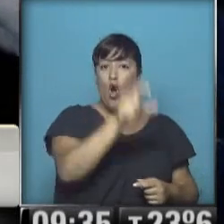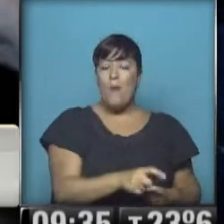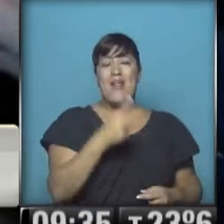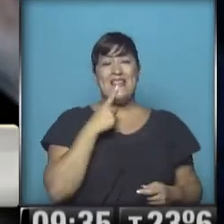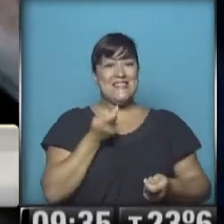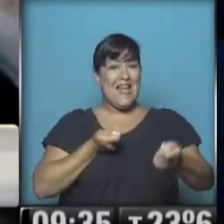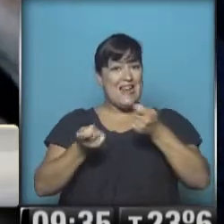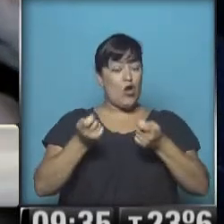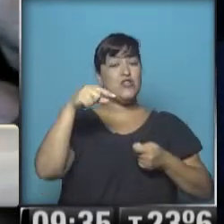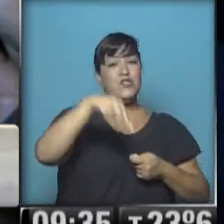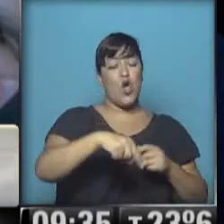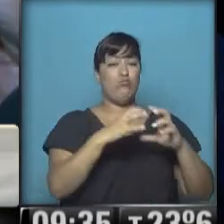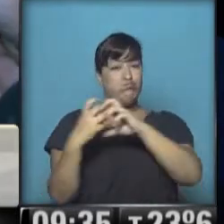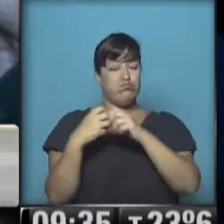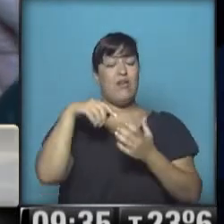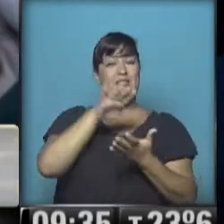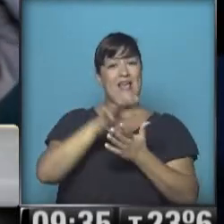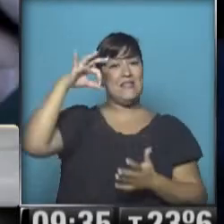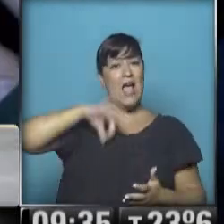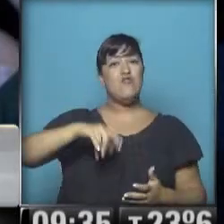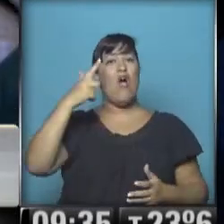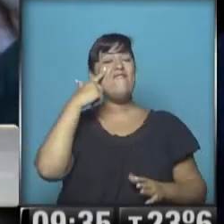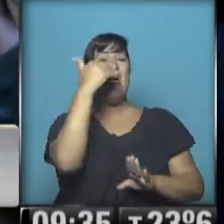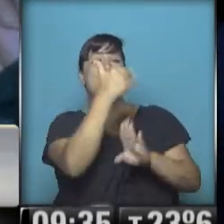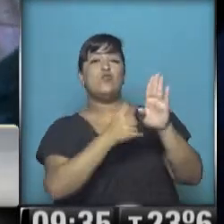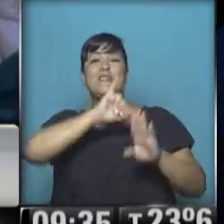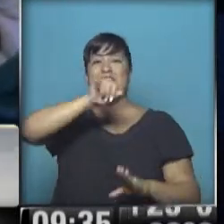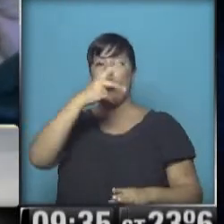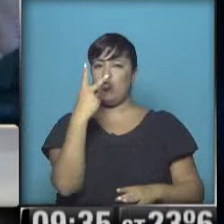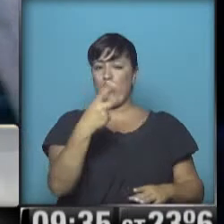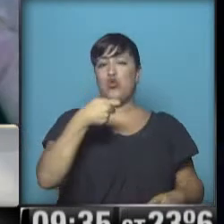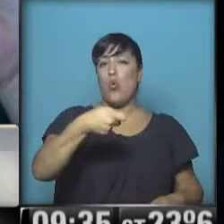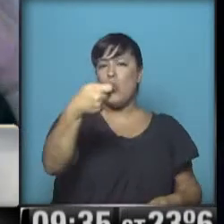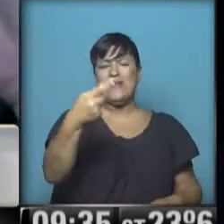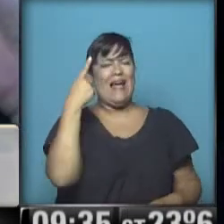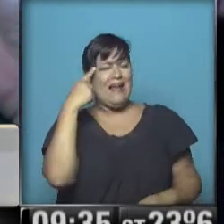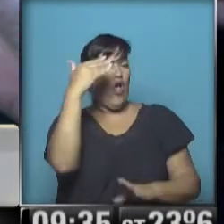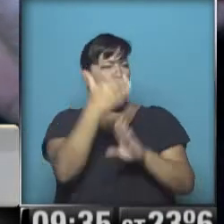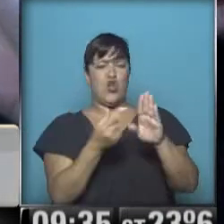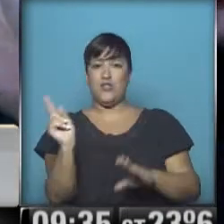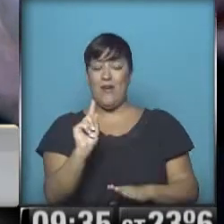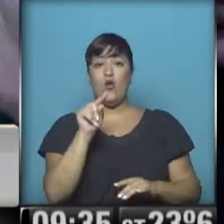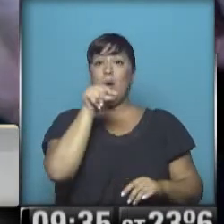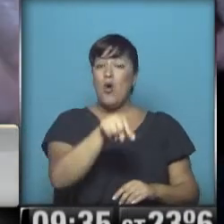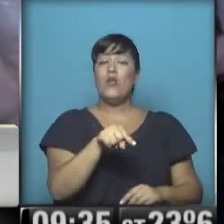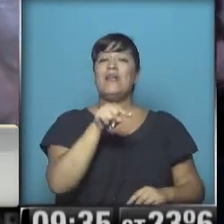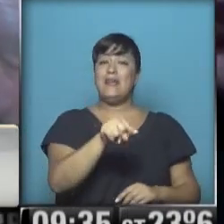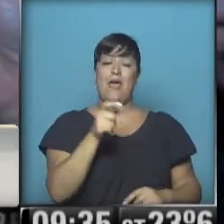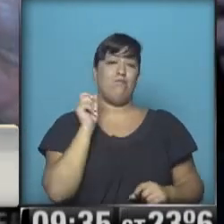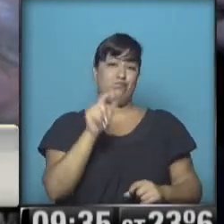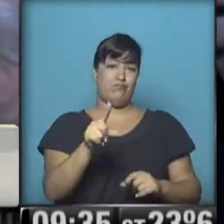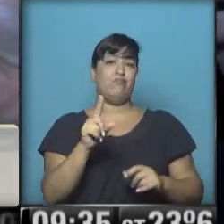salariales de este año se va a debatir si se descuentan esas dos cuotas pero creo que no se va a descontar porque por ahora esa cuenta de las